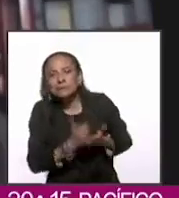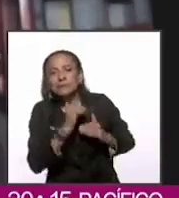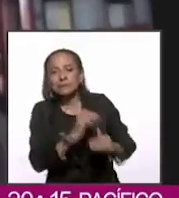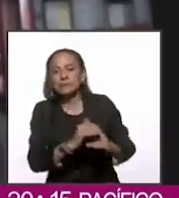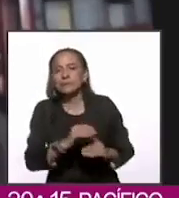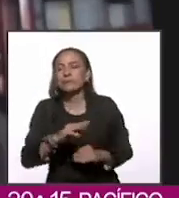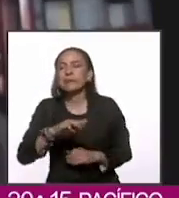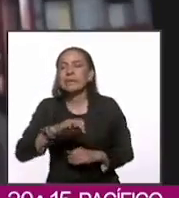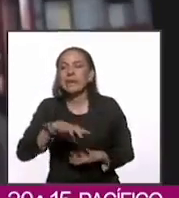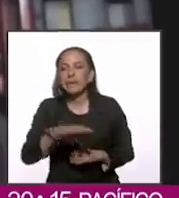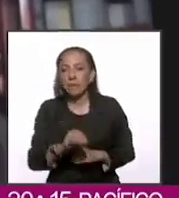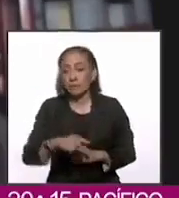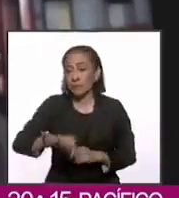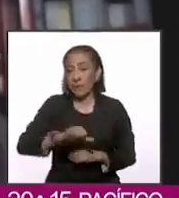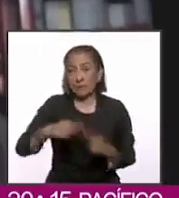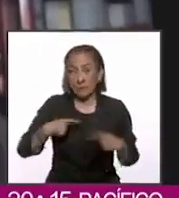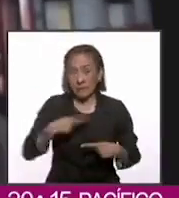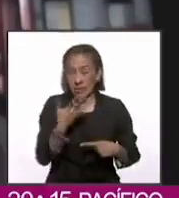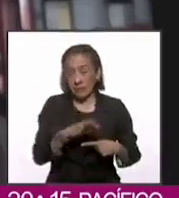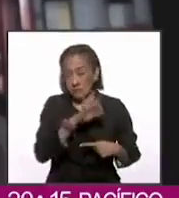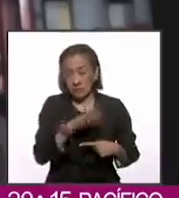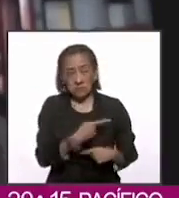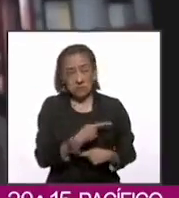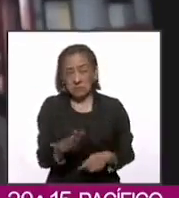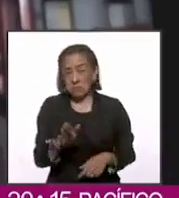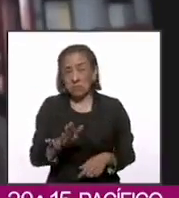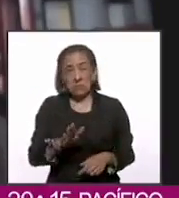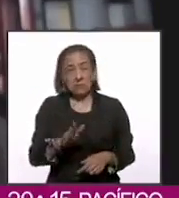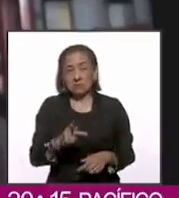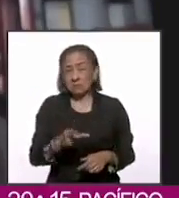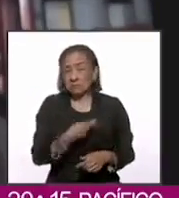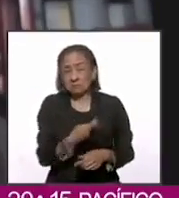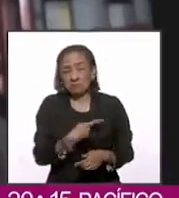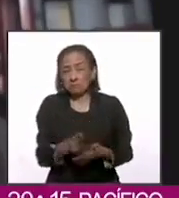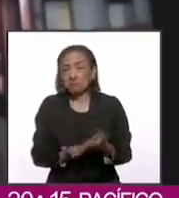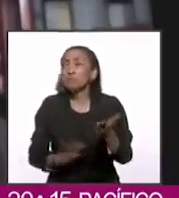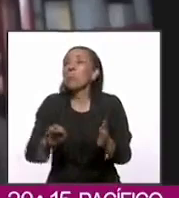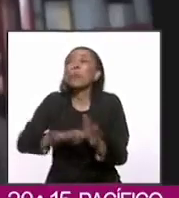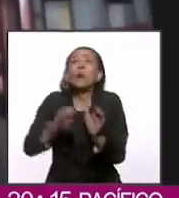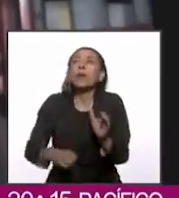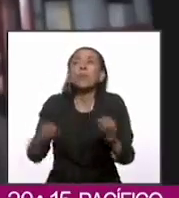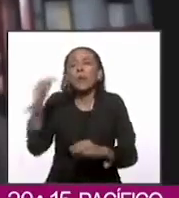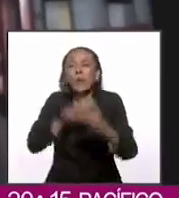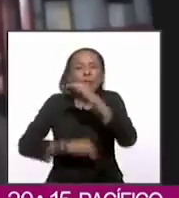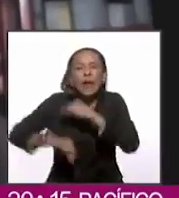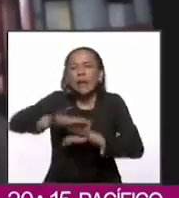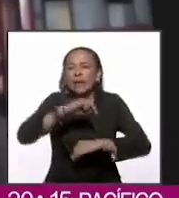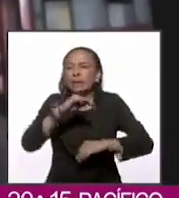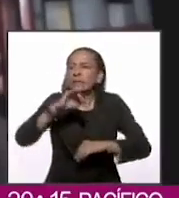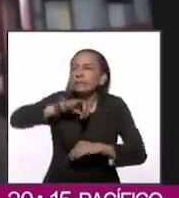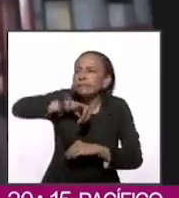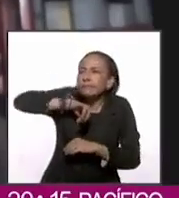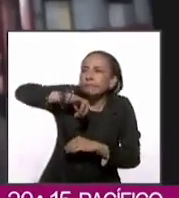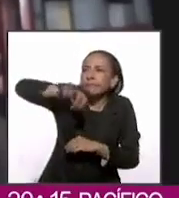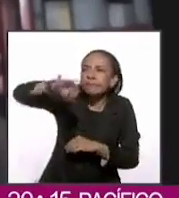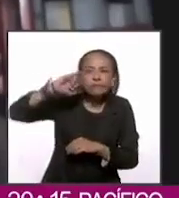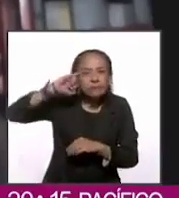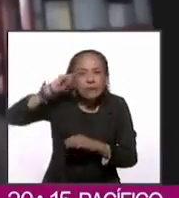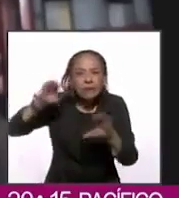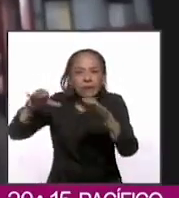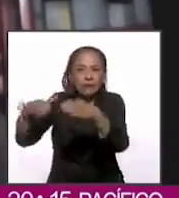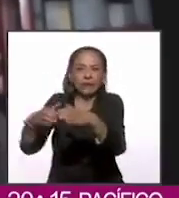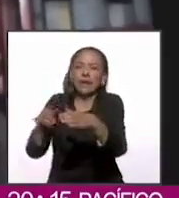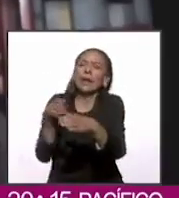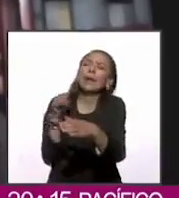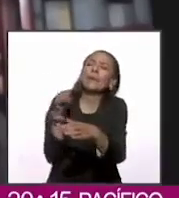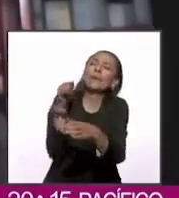10% más pobre de los hogares, estamos hablando probablemente de un hogar indígena localizado en alguna sierra, en alguna zona rural muy